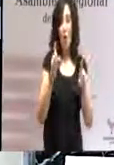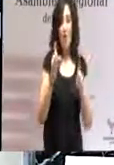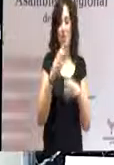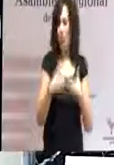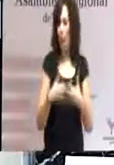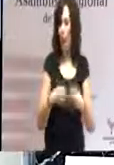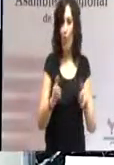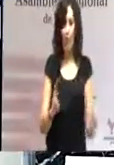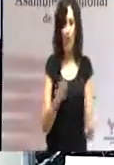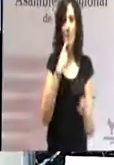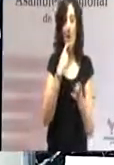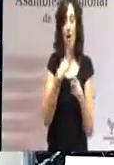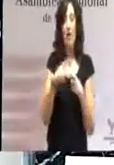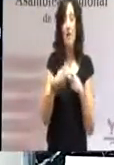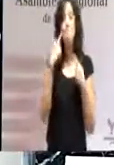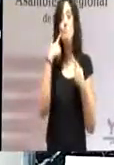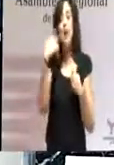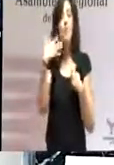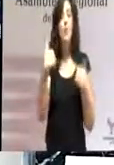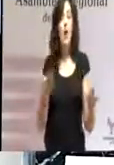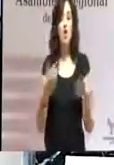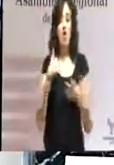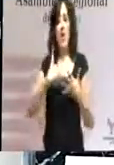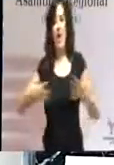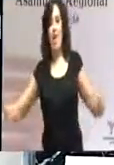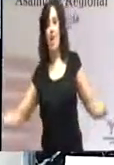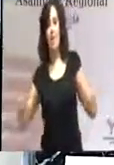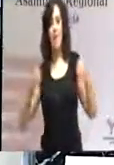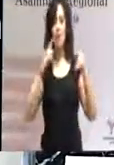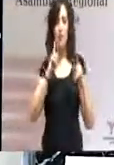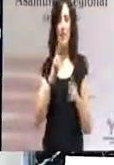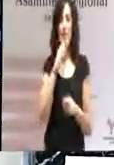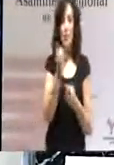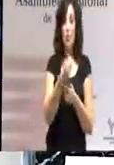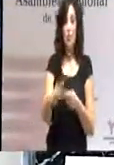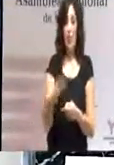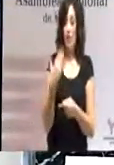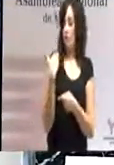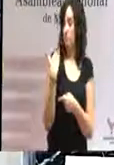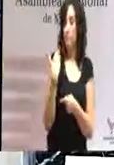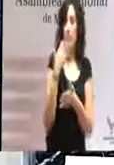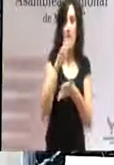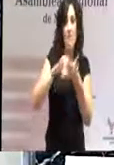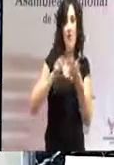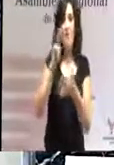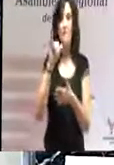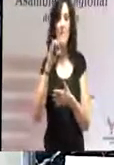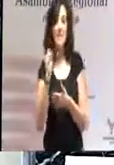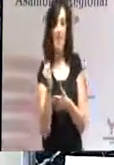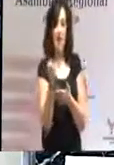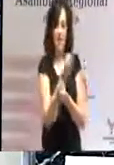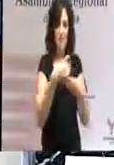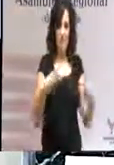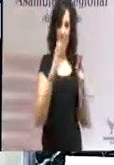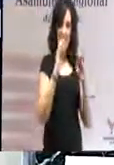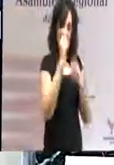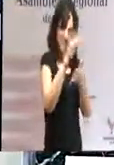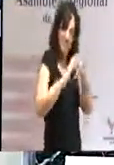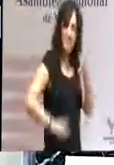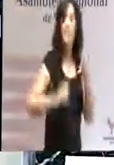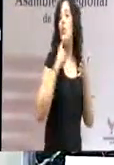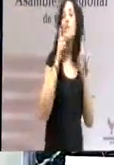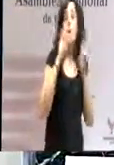entre ellos podemos destacar, y no me voy a dilatar, los resultados recientes del informe PISA. Los tengo aquí, pero por cuestión